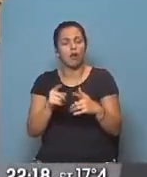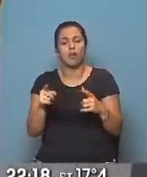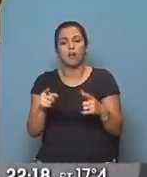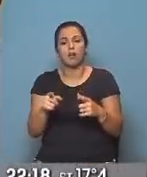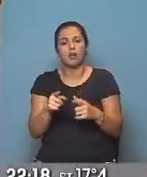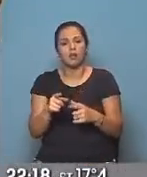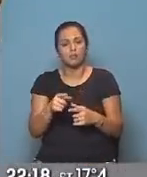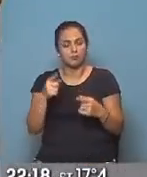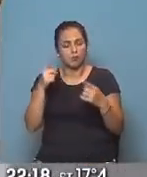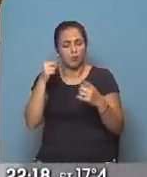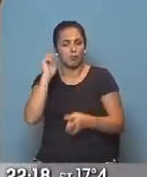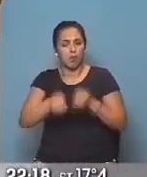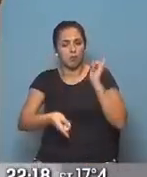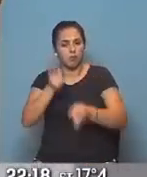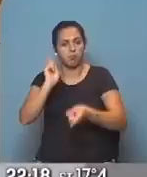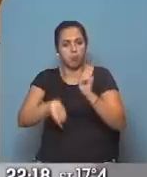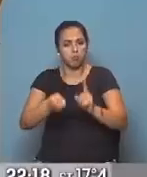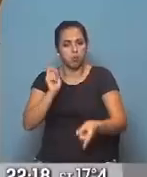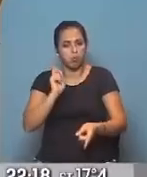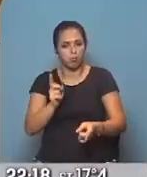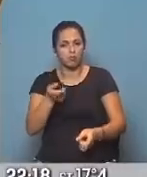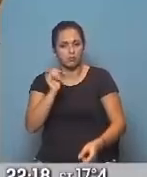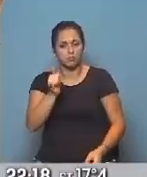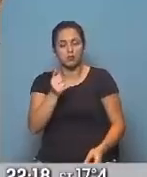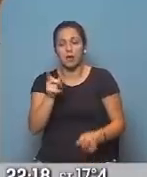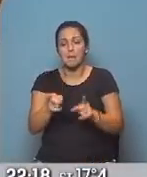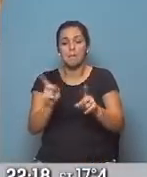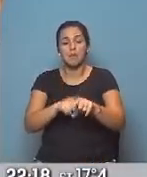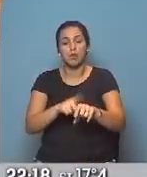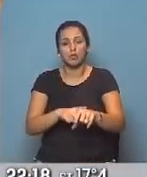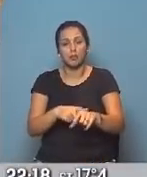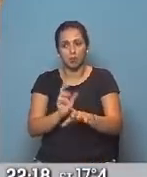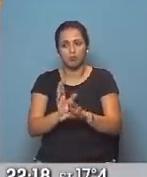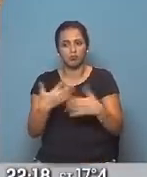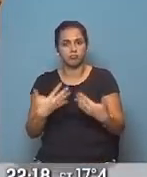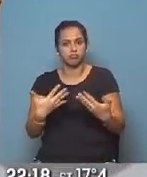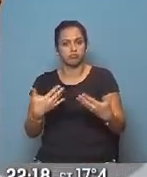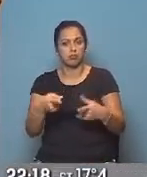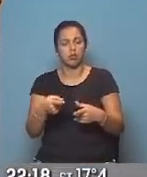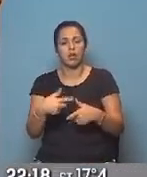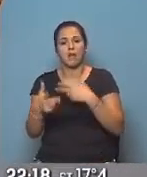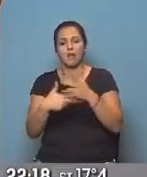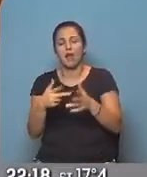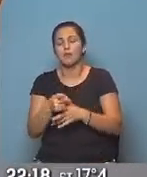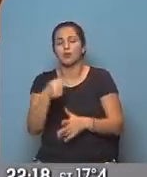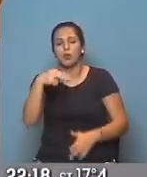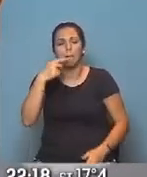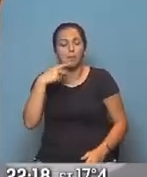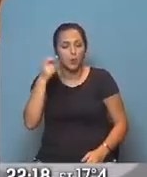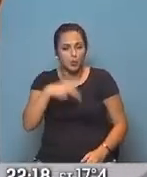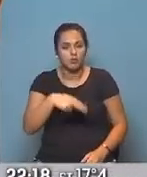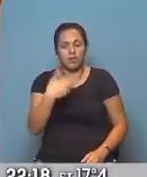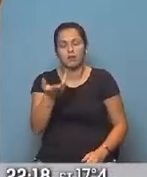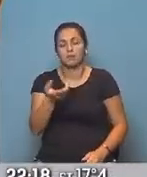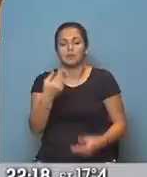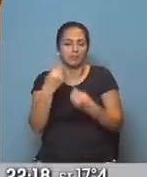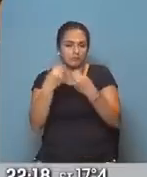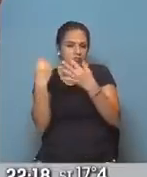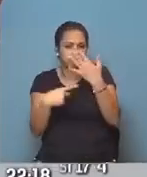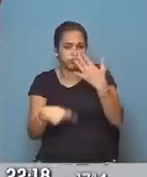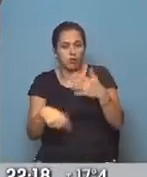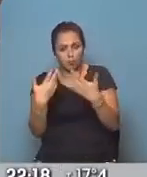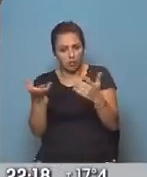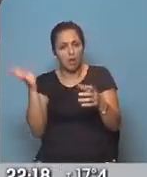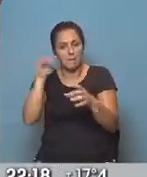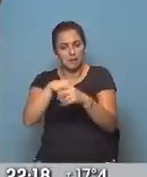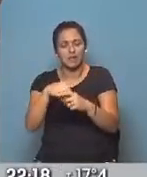rasgos autoritarios o directamente autoritario y que al mismo tiempo son muy populares. Digo, estamos hablando de Vladimir Putin, de Erdogan. Sí. Se podría meter en este